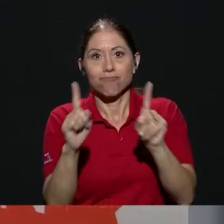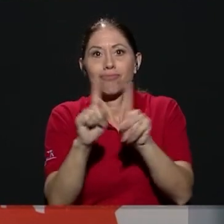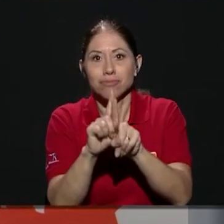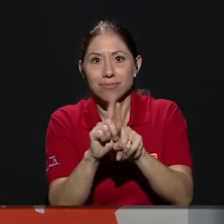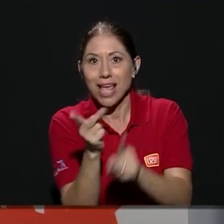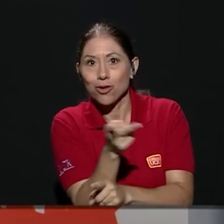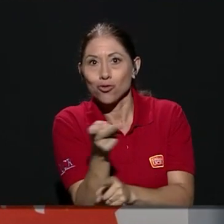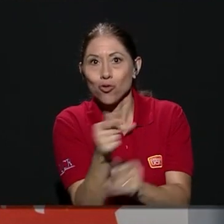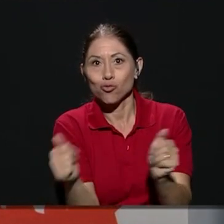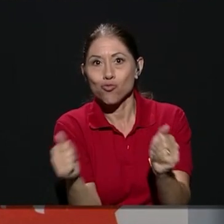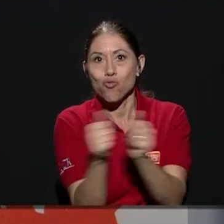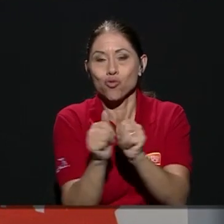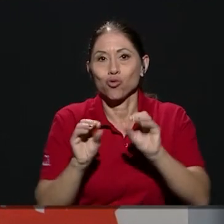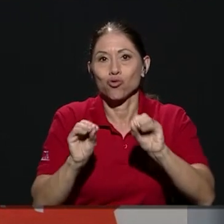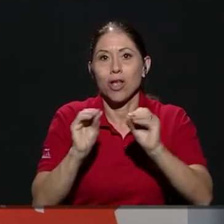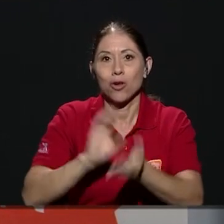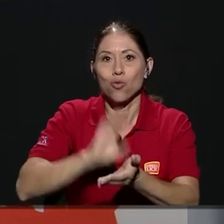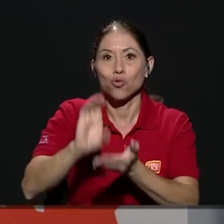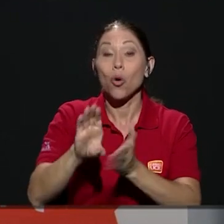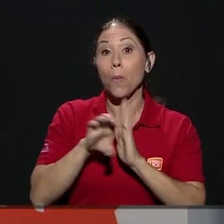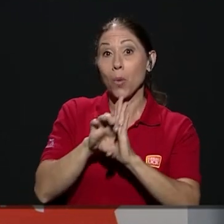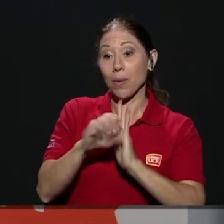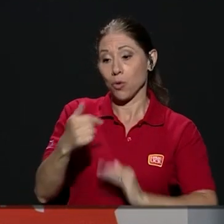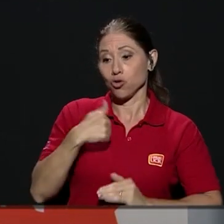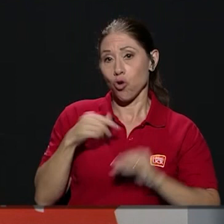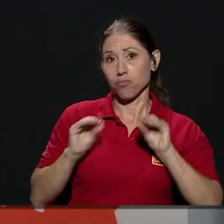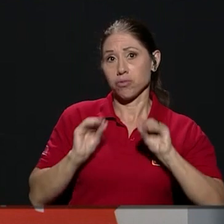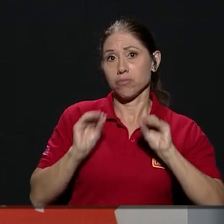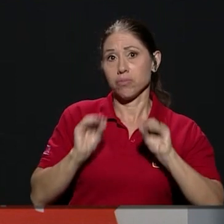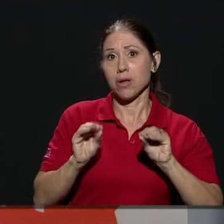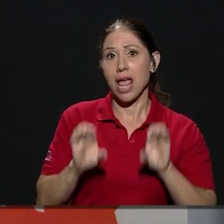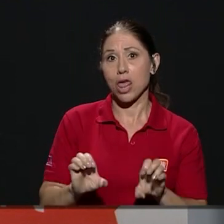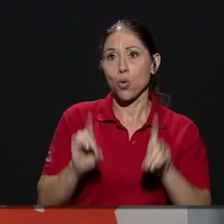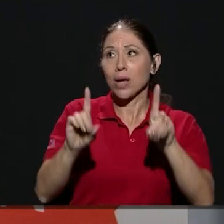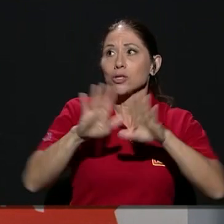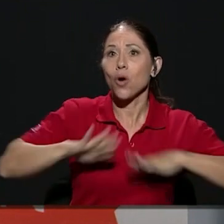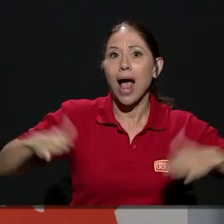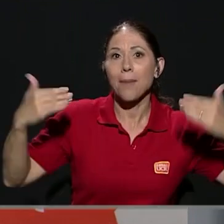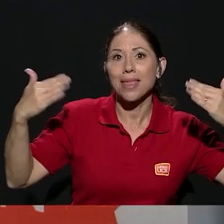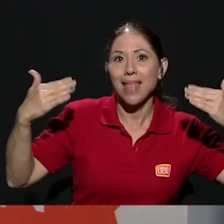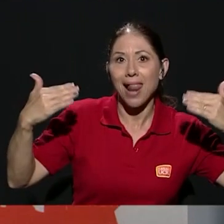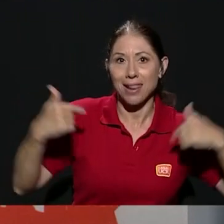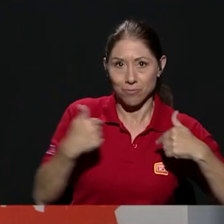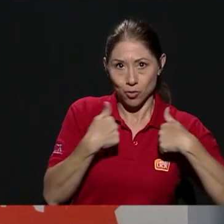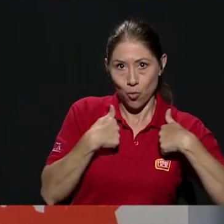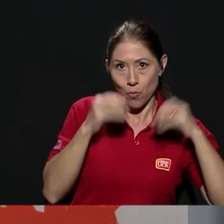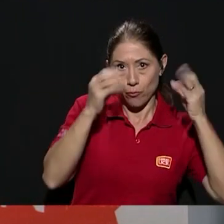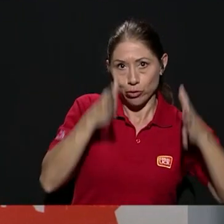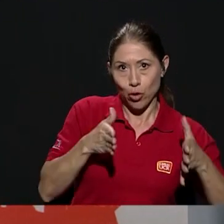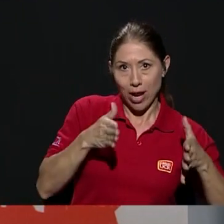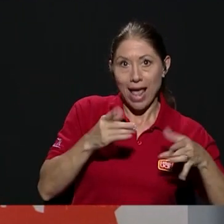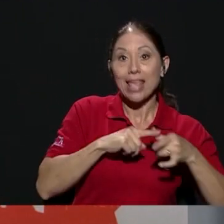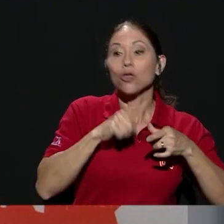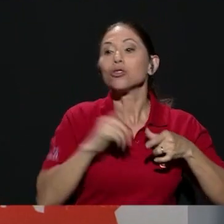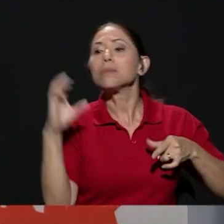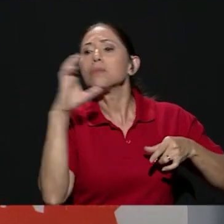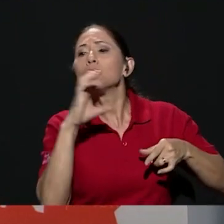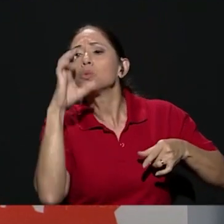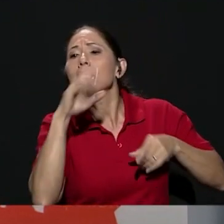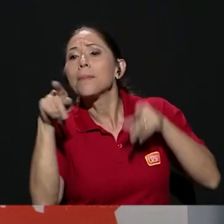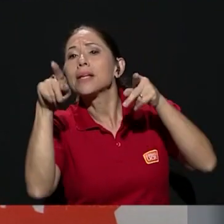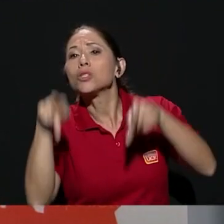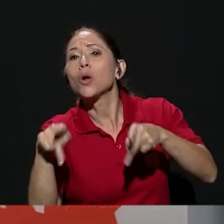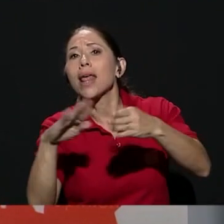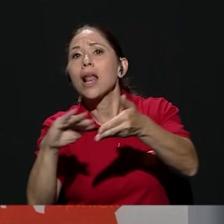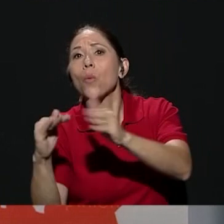si yo tuviera que dar el curso de educación ambiental, me nombran una persona de la comunidad que me va a